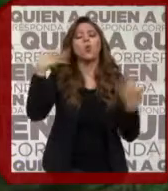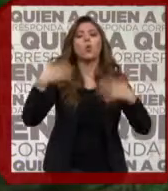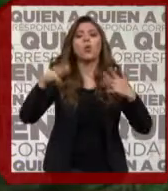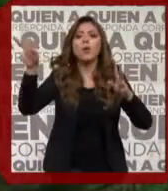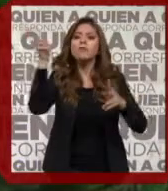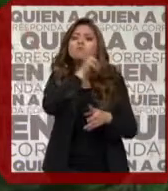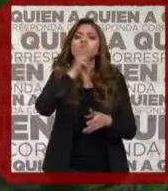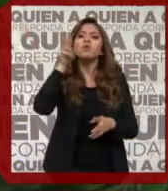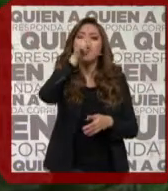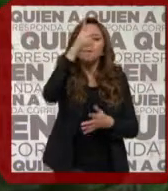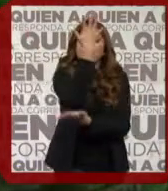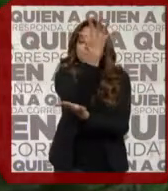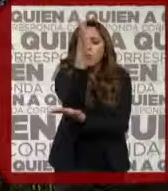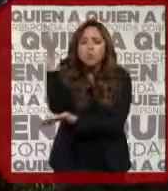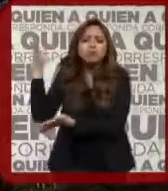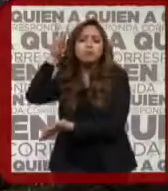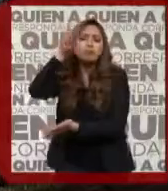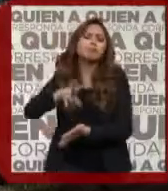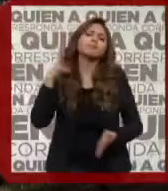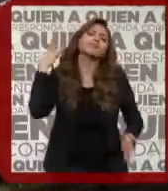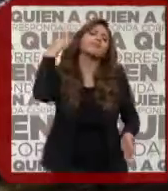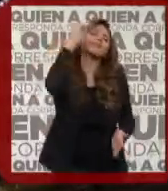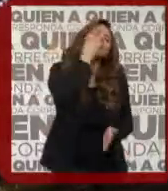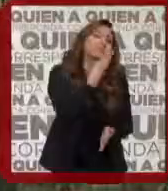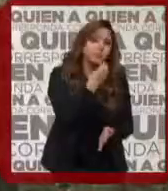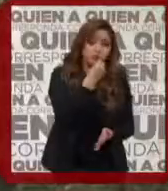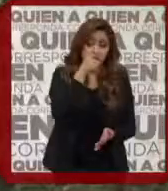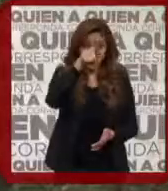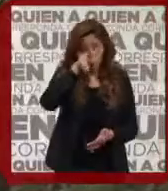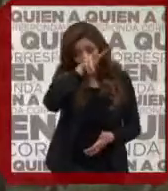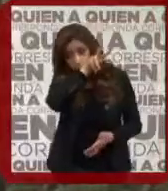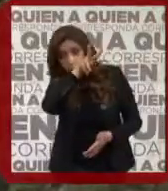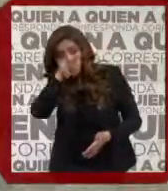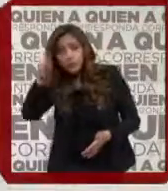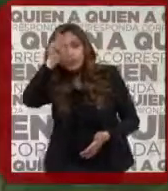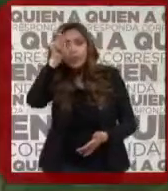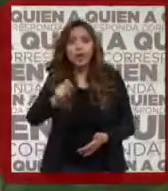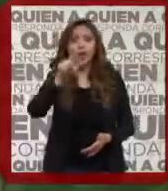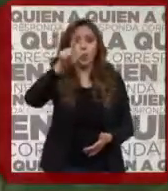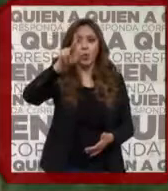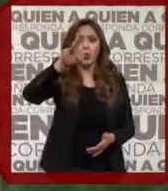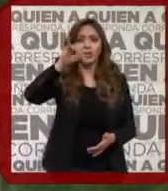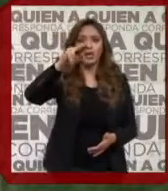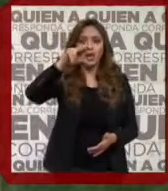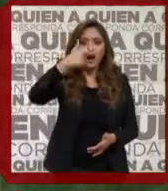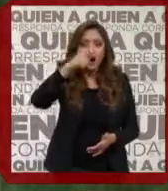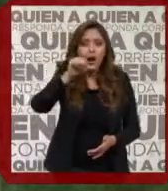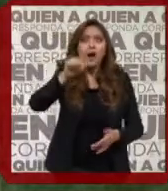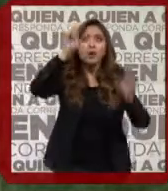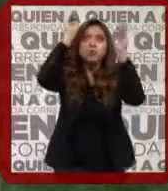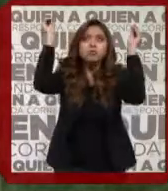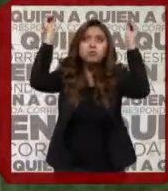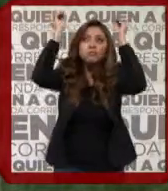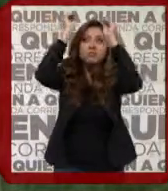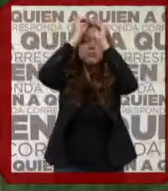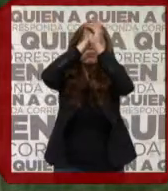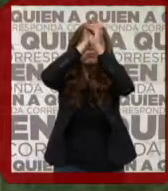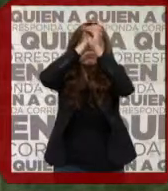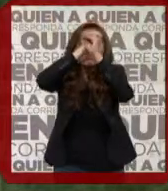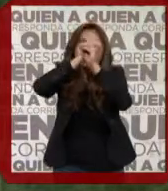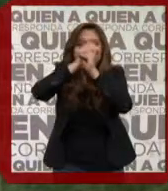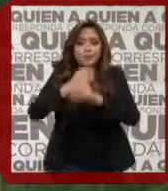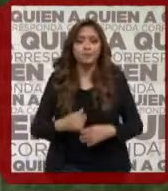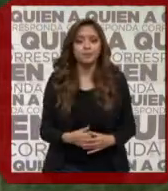sus bosques albergan un espectáculo maravilloso, el avistamiento de la luciérnaga. Esta zona es nombrada santuario, son